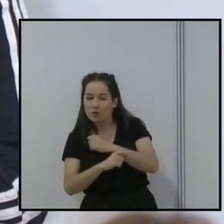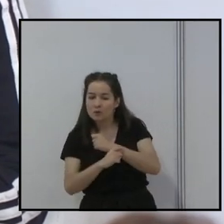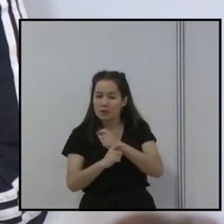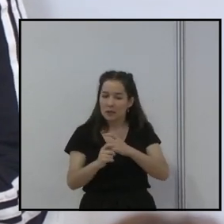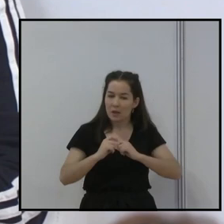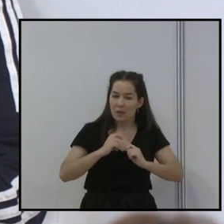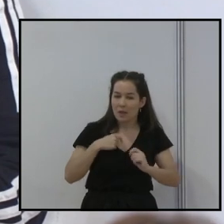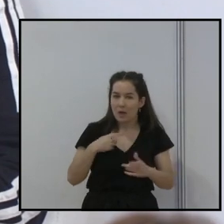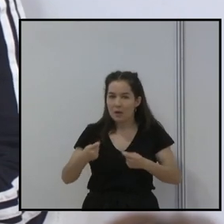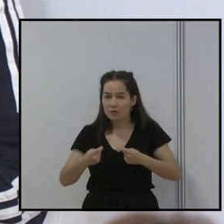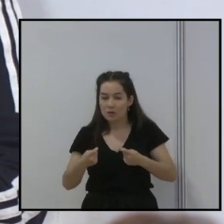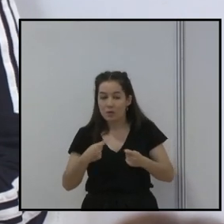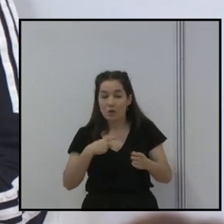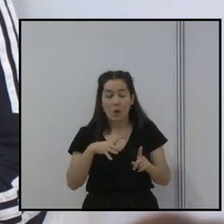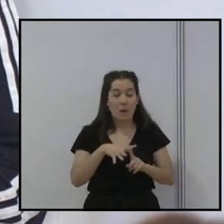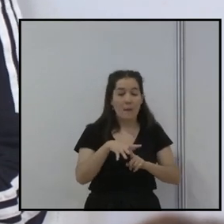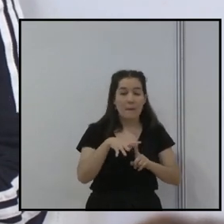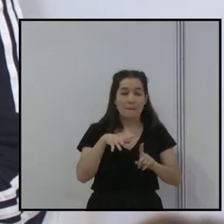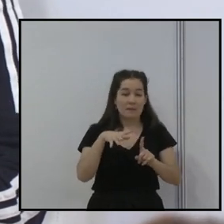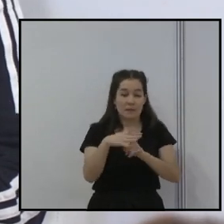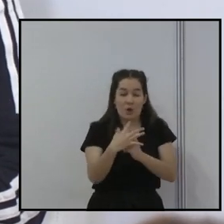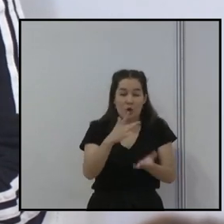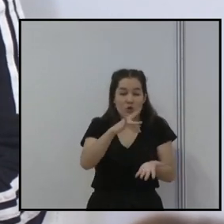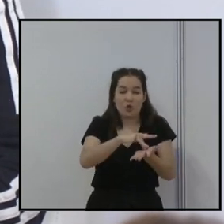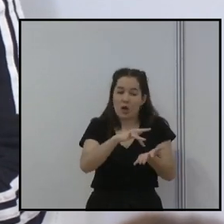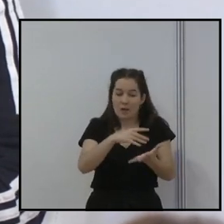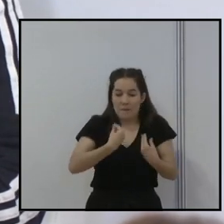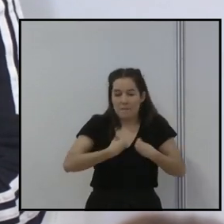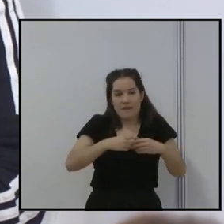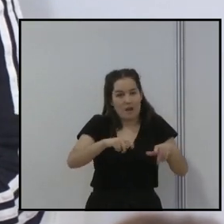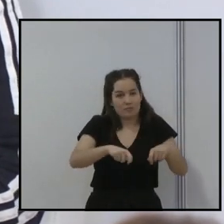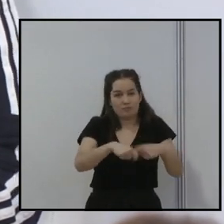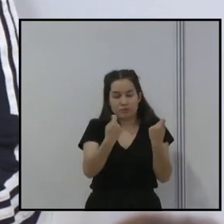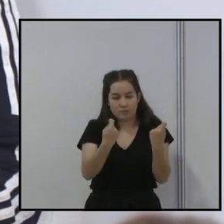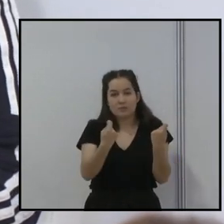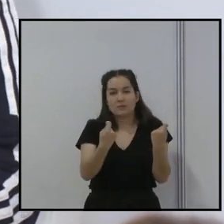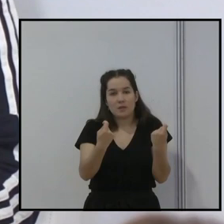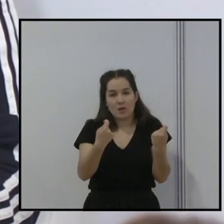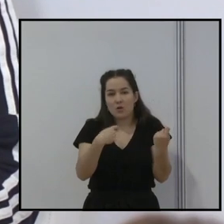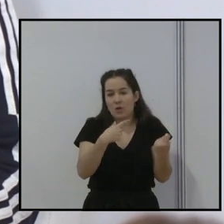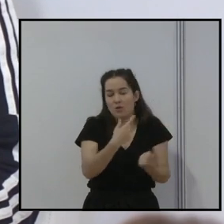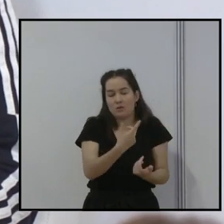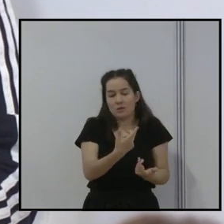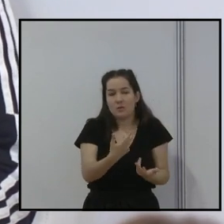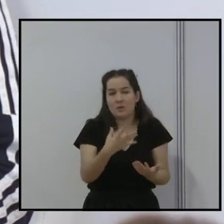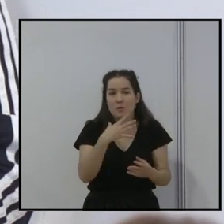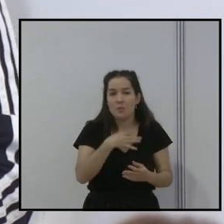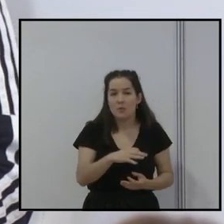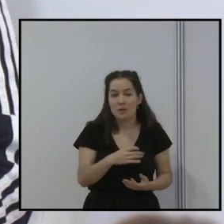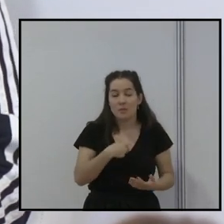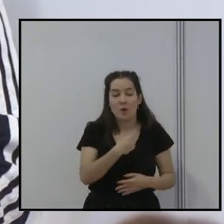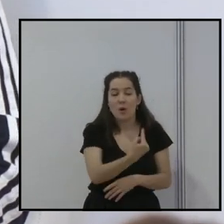evento trágico en su vida que le parte la vida en dos y de repente cae por el abismo. Pero creo que en la mayoría de personas es un cúmulo